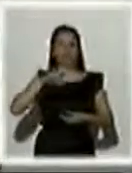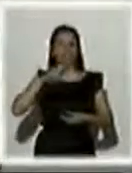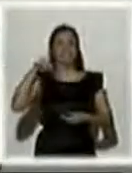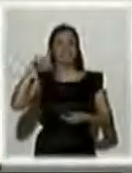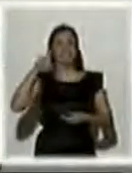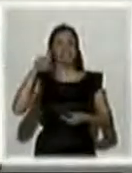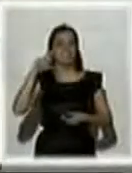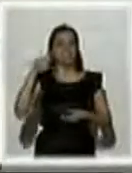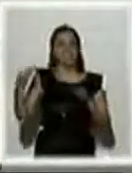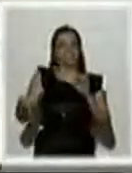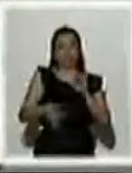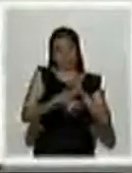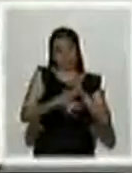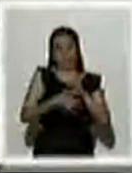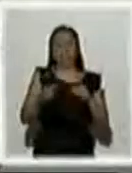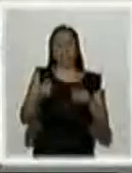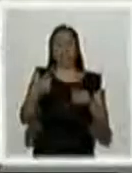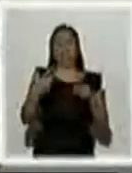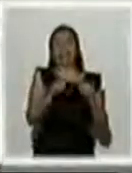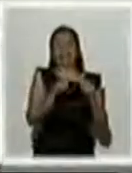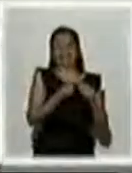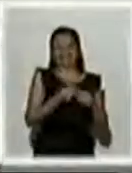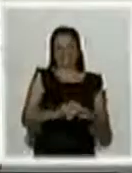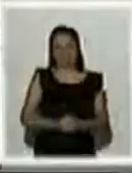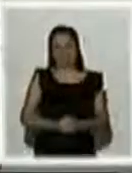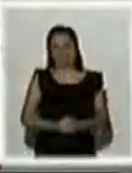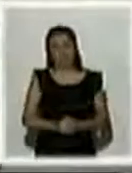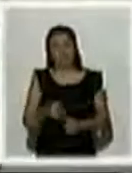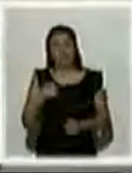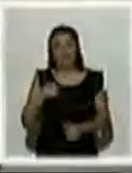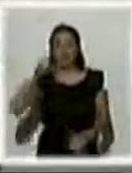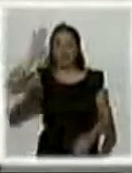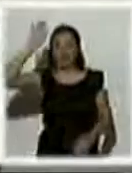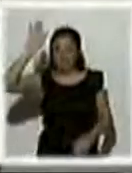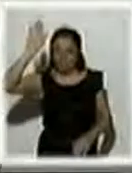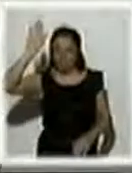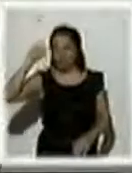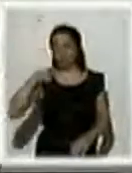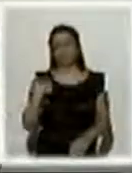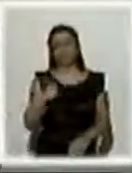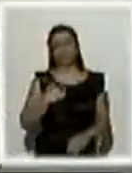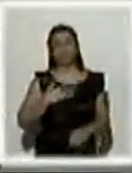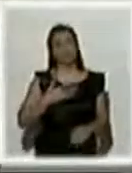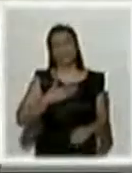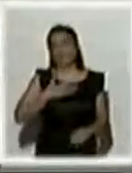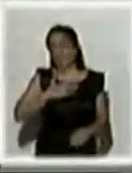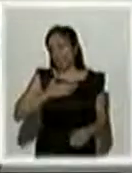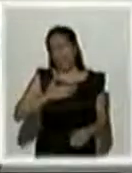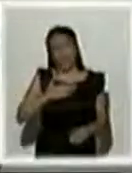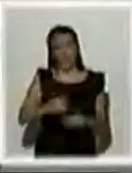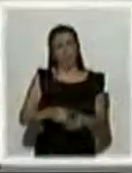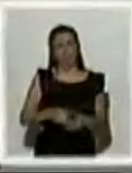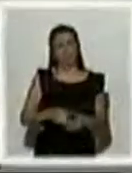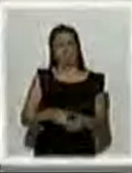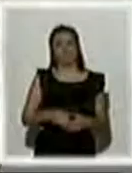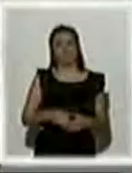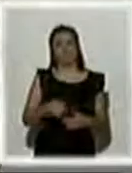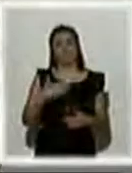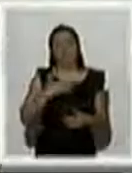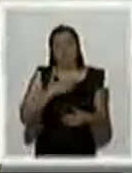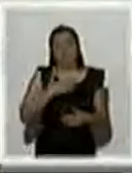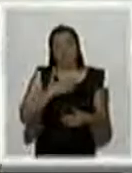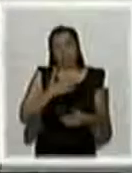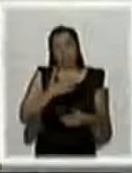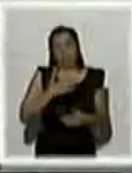quizás el voto que con mayor enjundia, más agradable ha sido para mí llevar